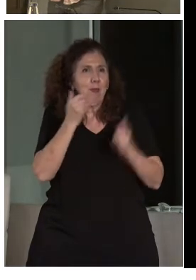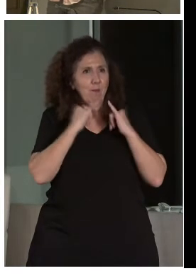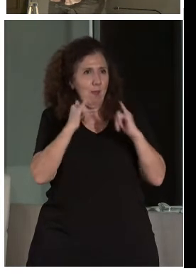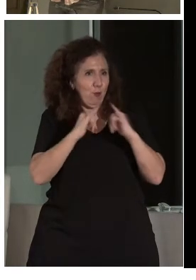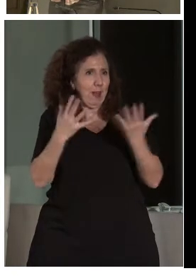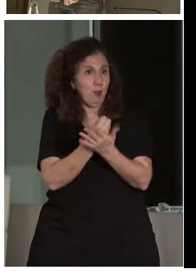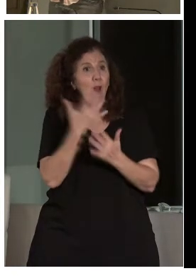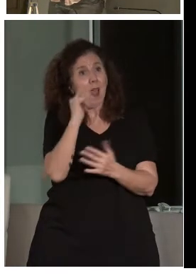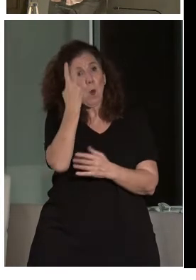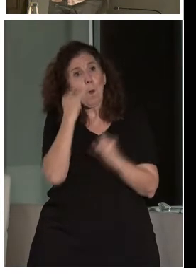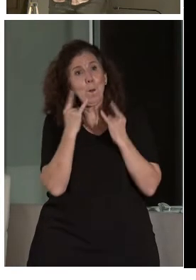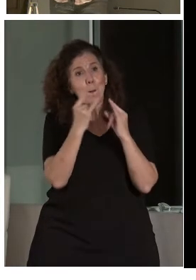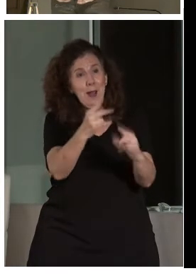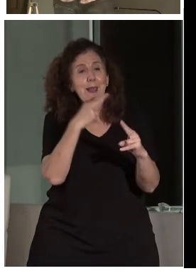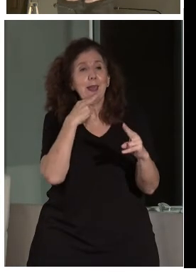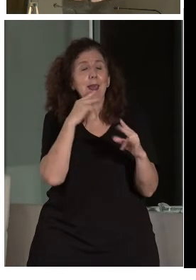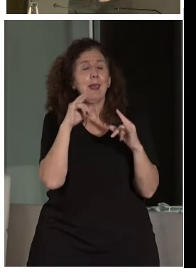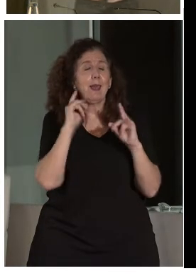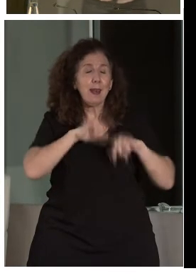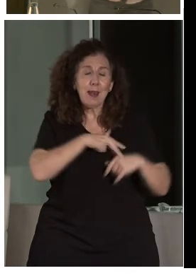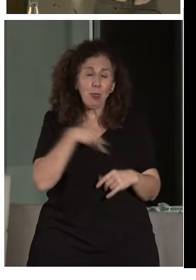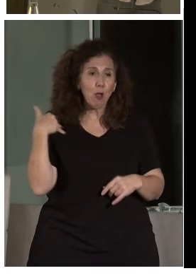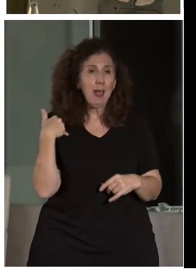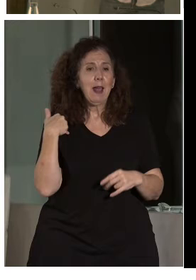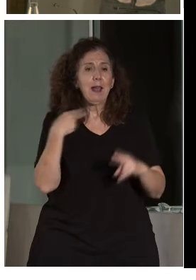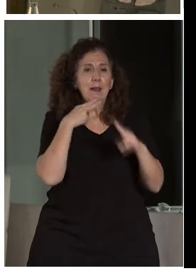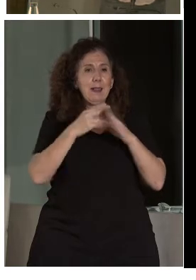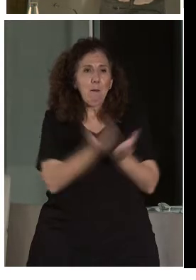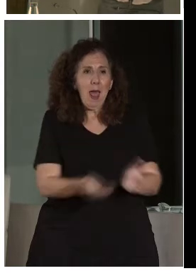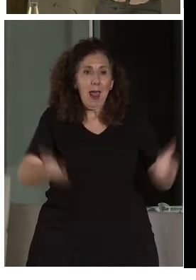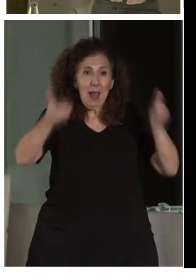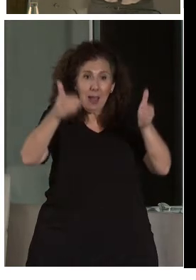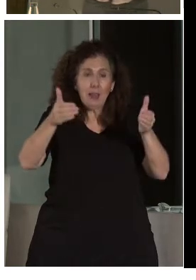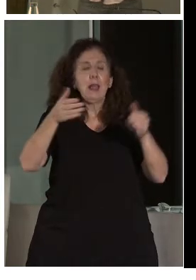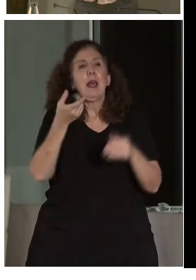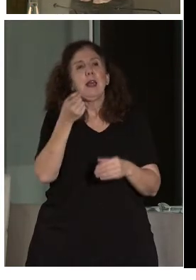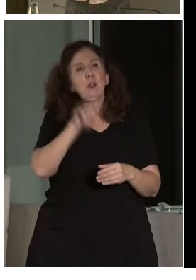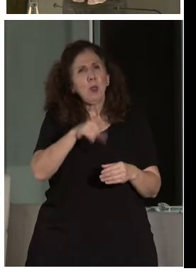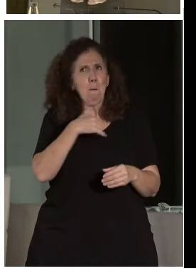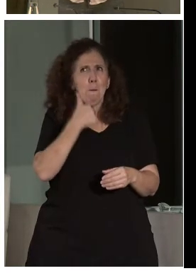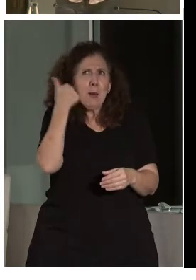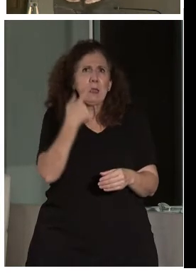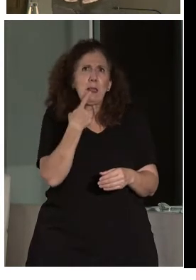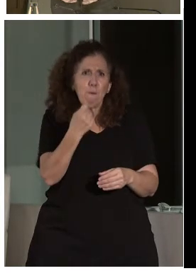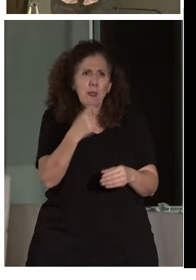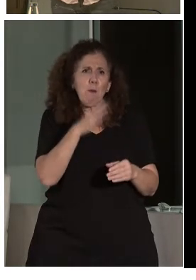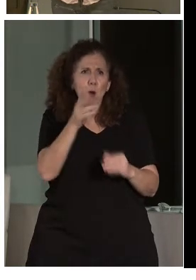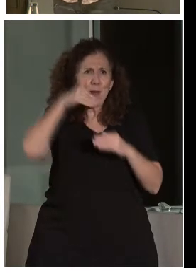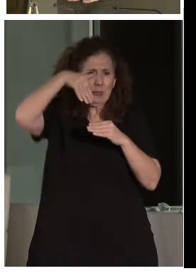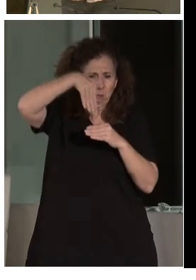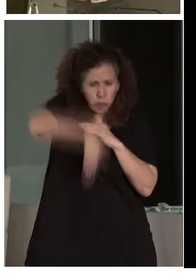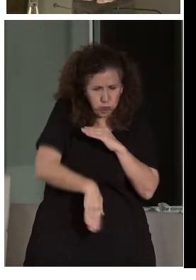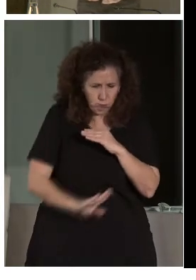Nacional, hay un Parque Nacional que es la Caldera de Tauriente, que es un parque muchísimo más complicado y escarpado que Garajonay. Garajonay en realidad es casi un